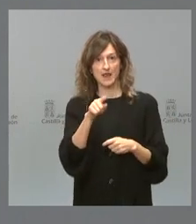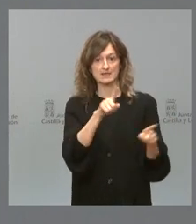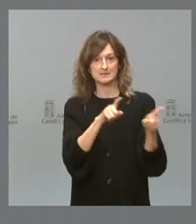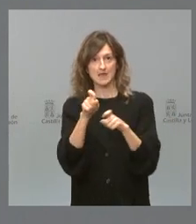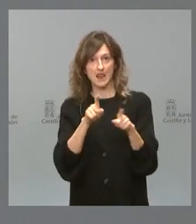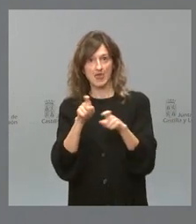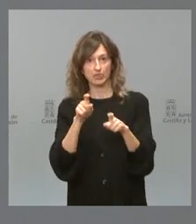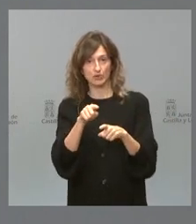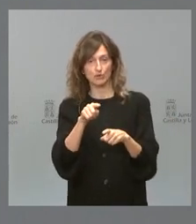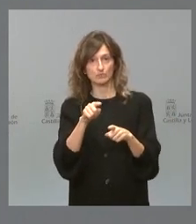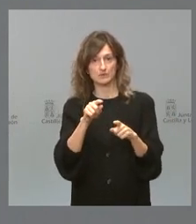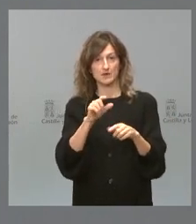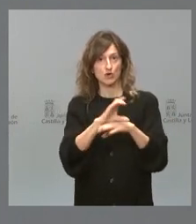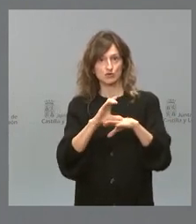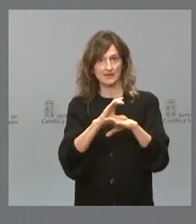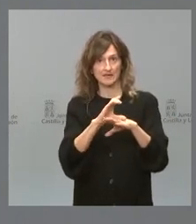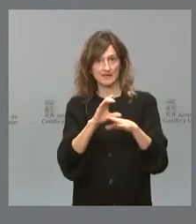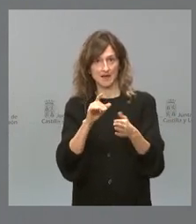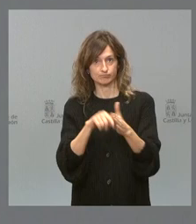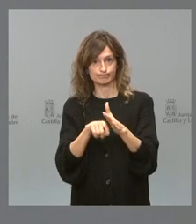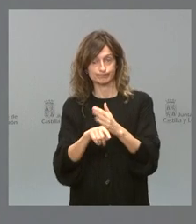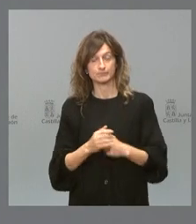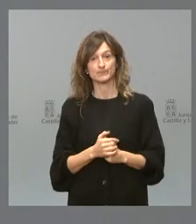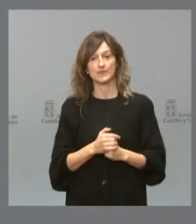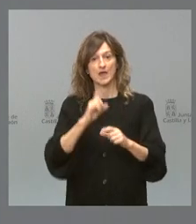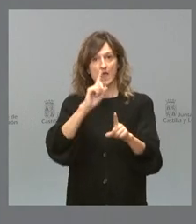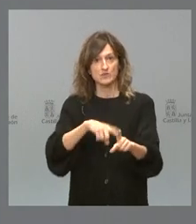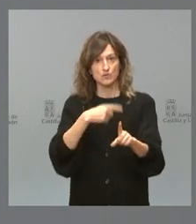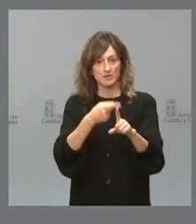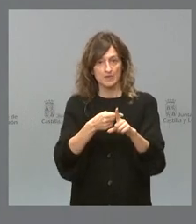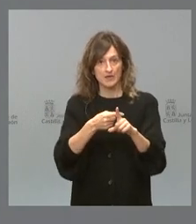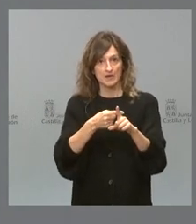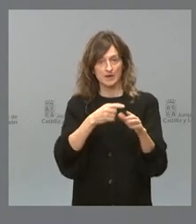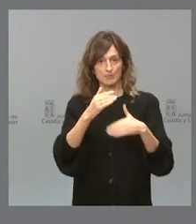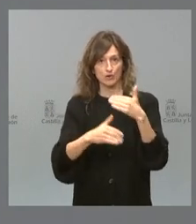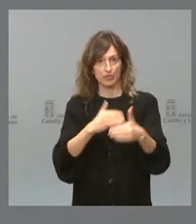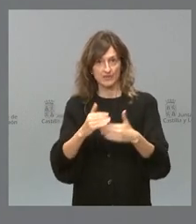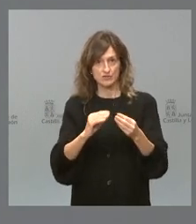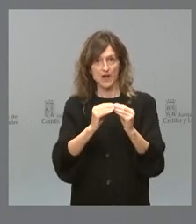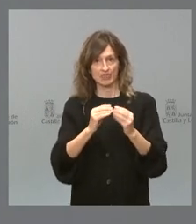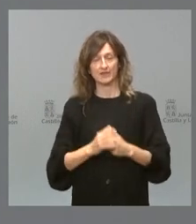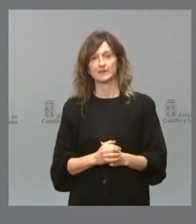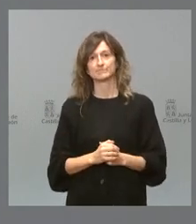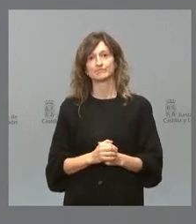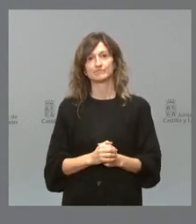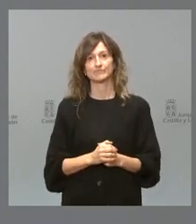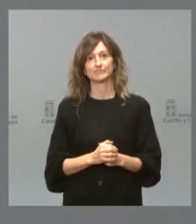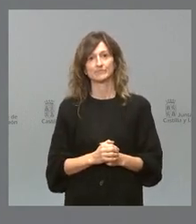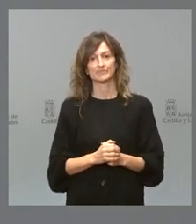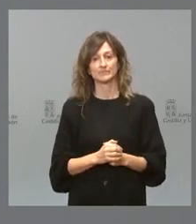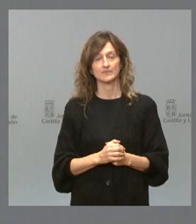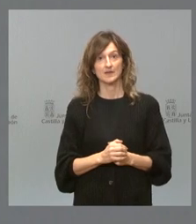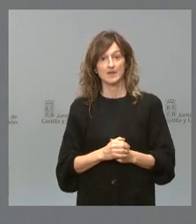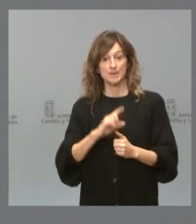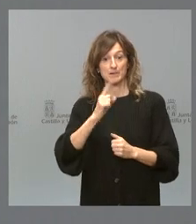que es la que llevará a cabo la consejería a lo largo del próximo año se va a desarrollar todo este proceso y por tanto en el momento en que se produzca